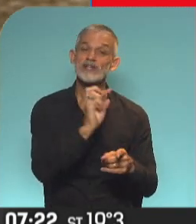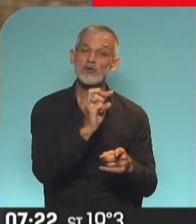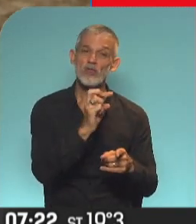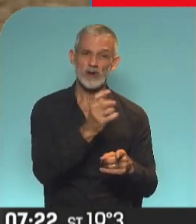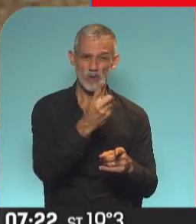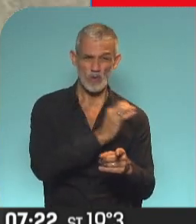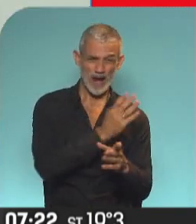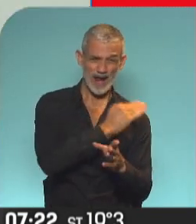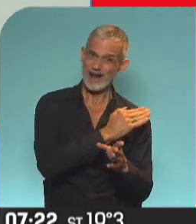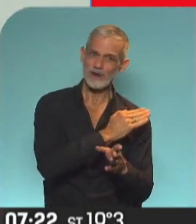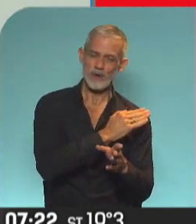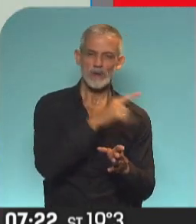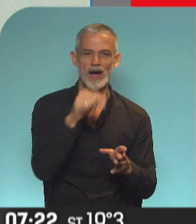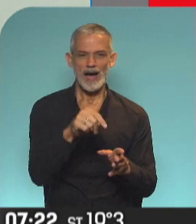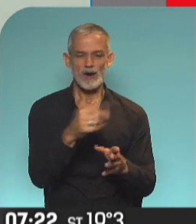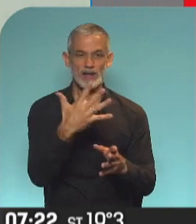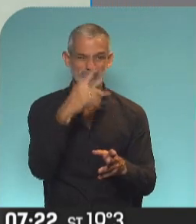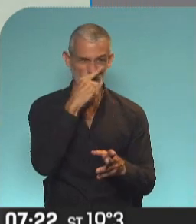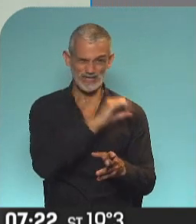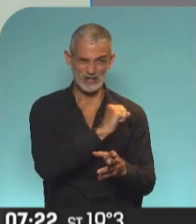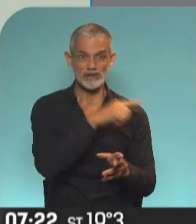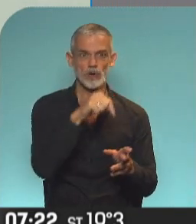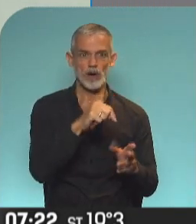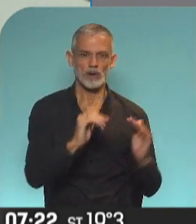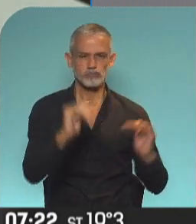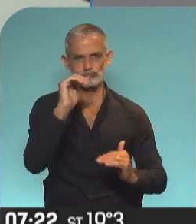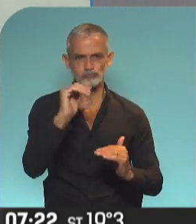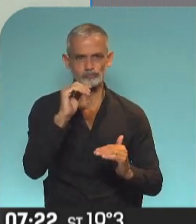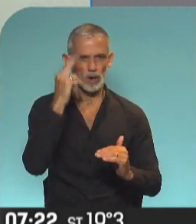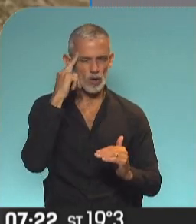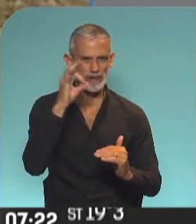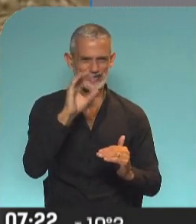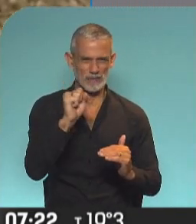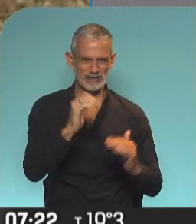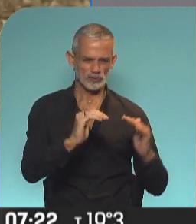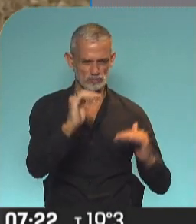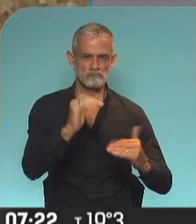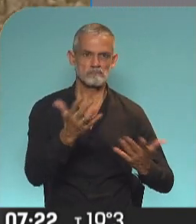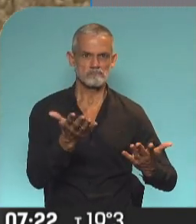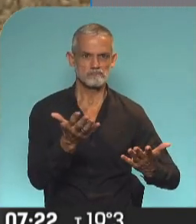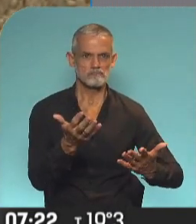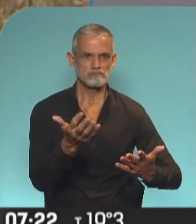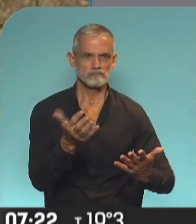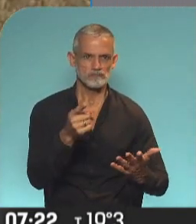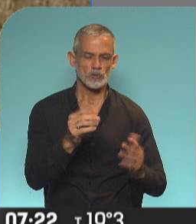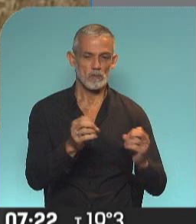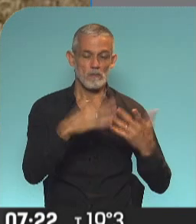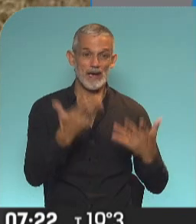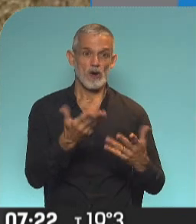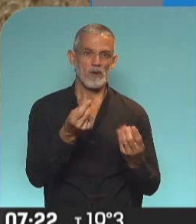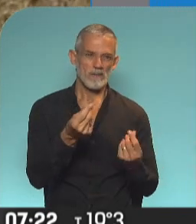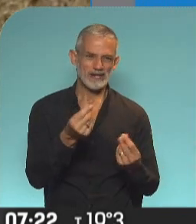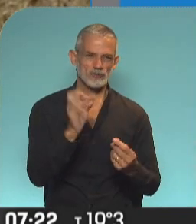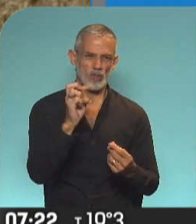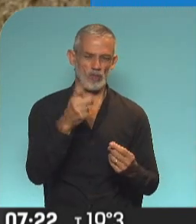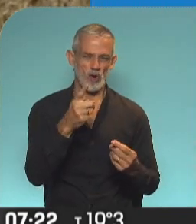un año que ahora, ¿por qué? Porque antes 57 pesos el dólar y ahora está rozando los 90 pesos. Entonces también hubo una mejora en el precio del dólar,